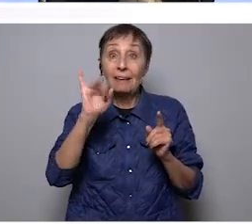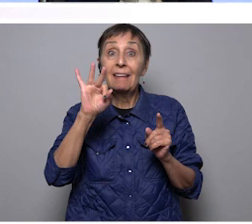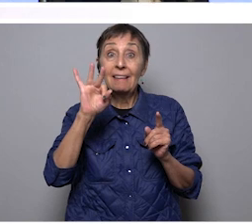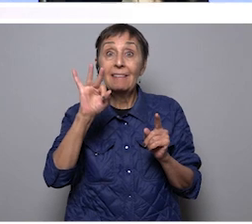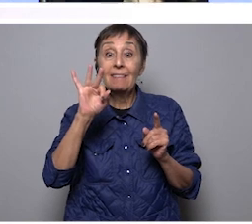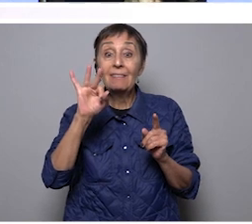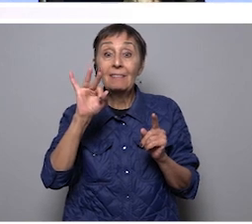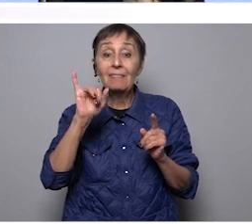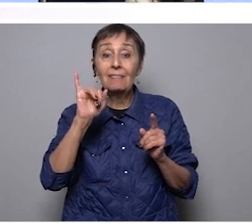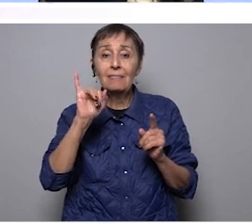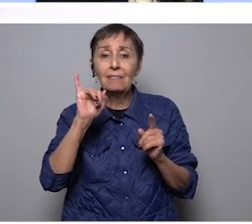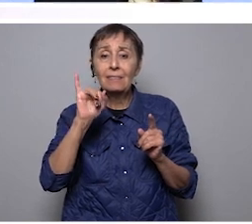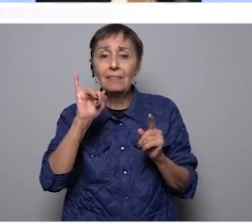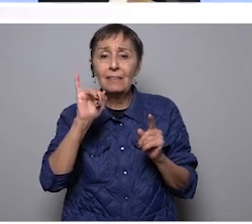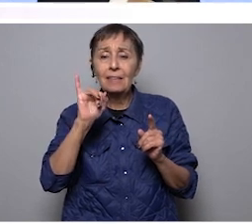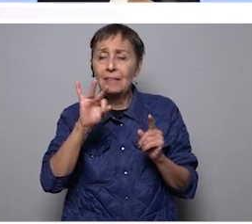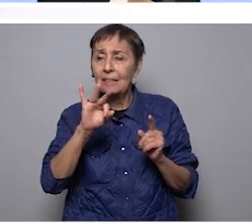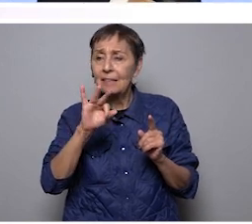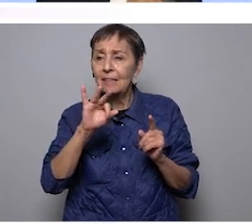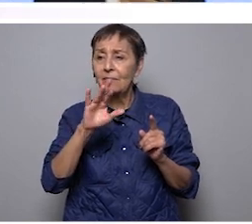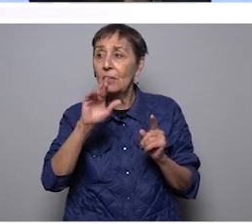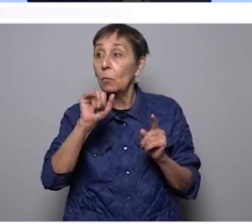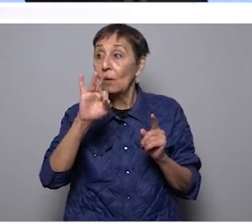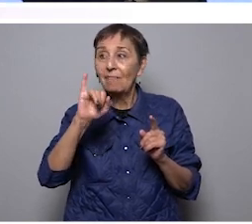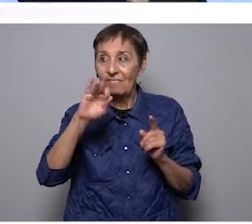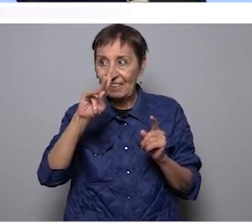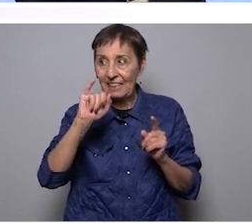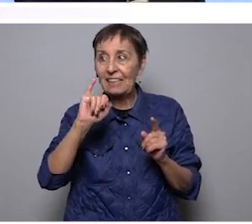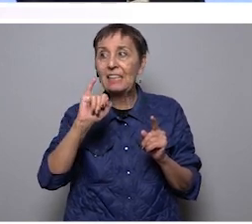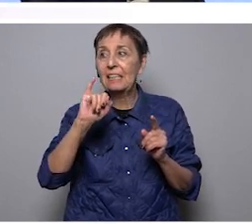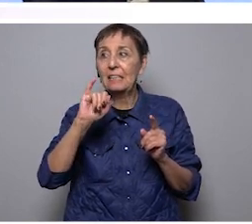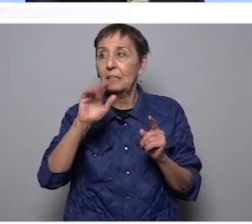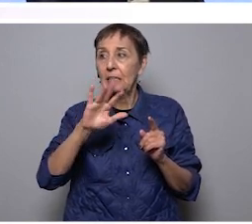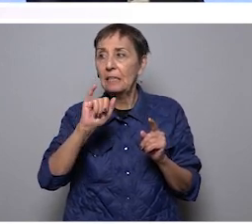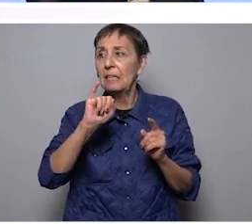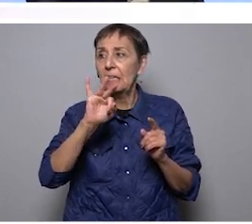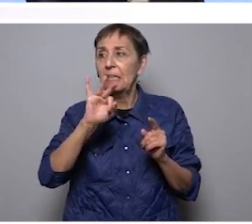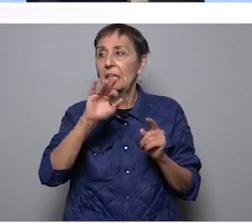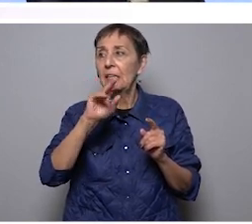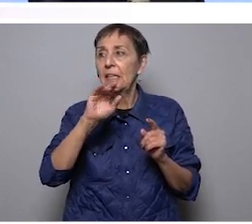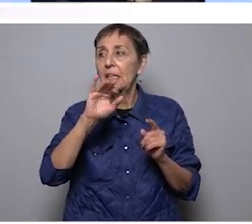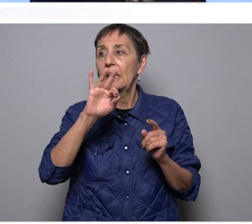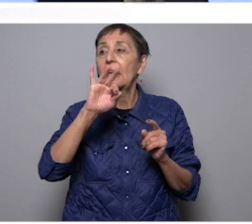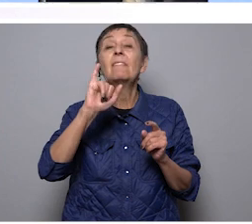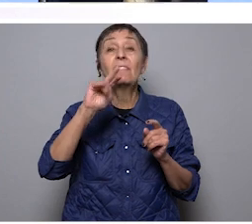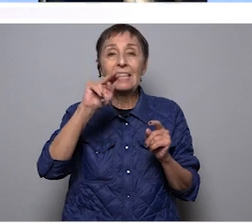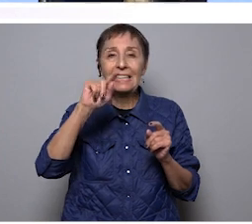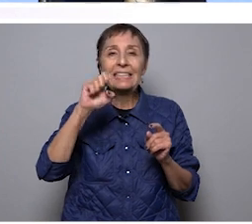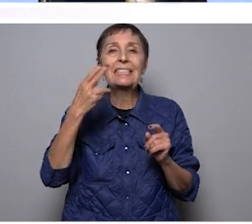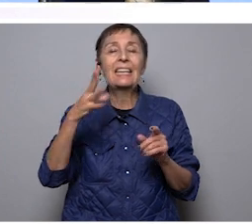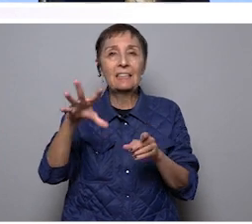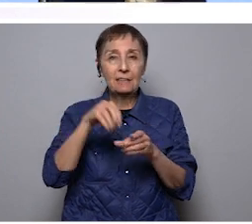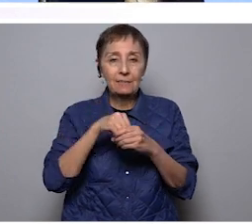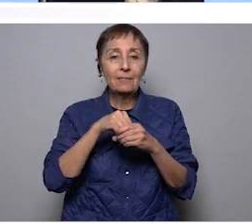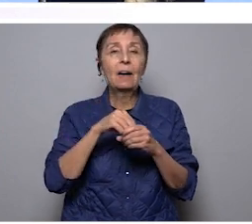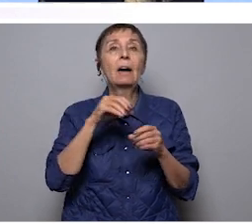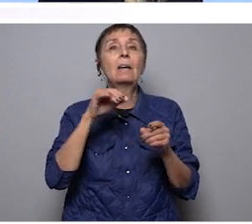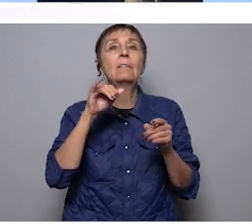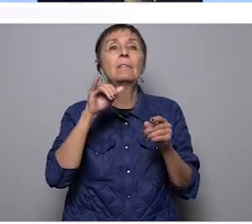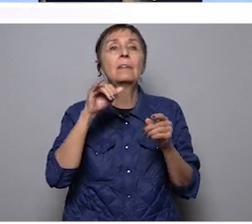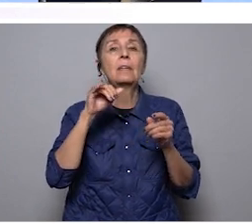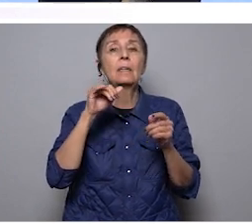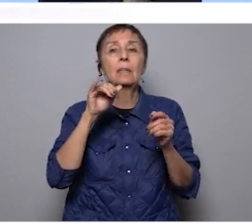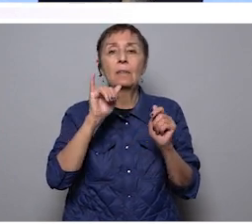llegando o ya están o van a estar en cualquier momento si no son reemplazables sus instituciones y es una pregunta de fondo realmente creo